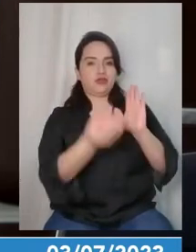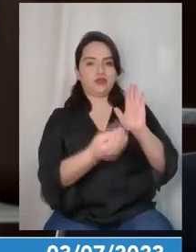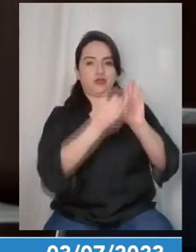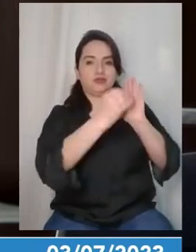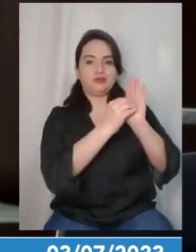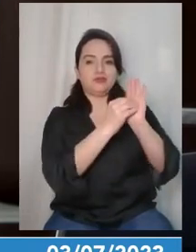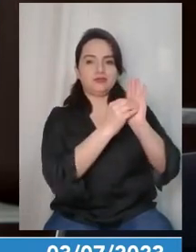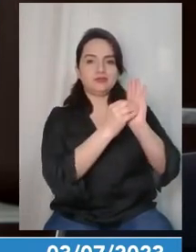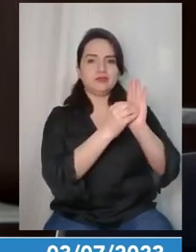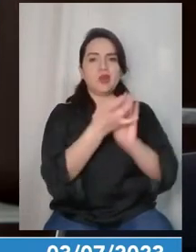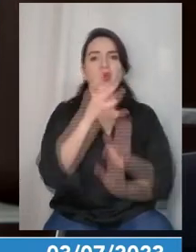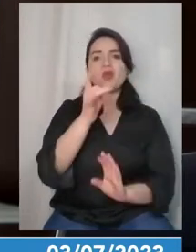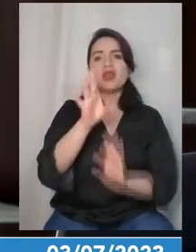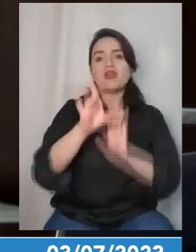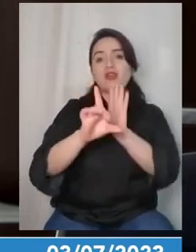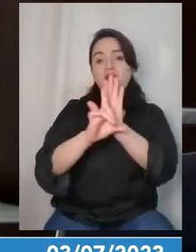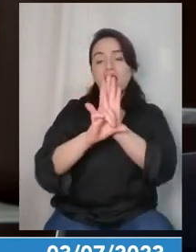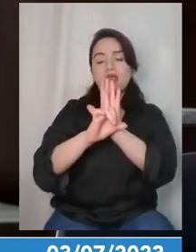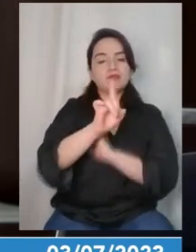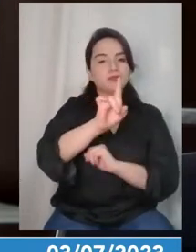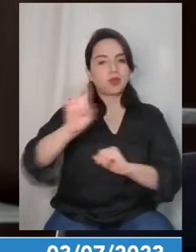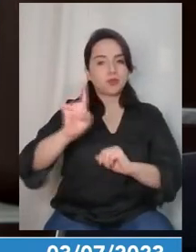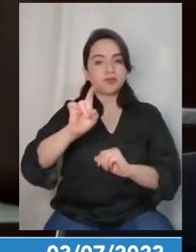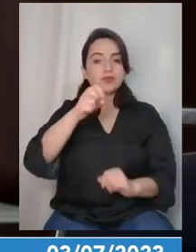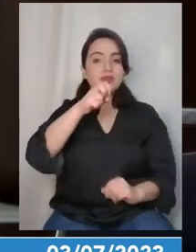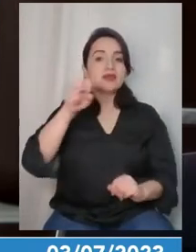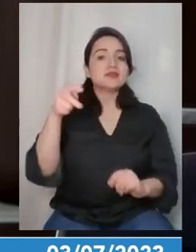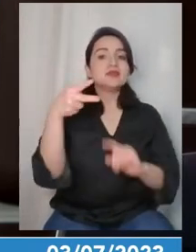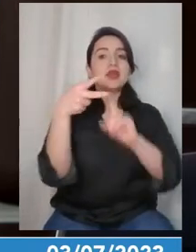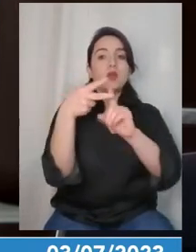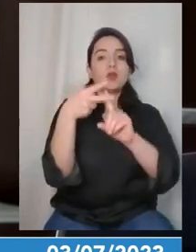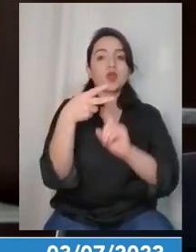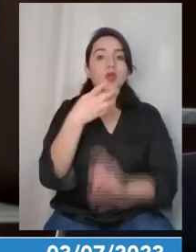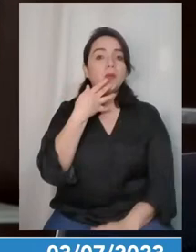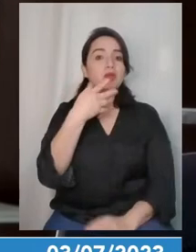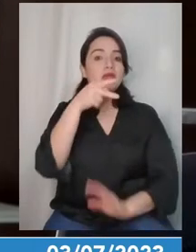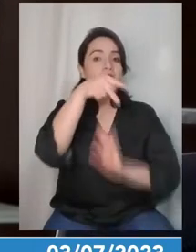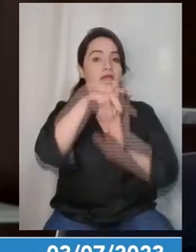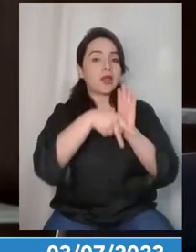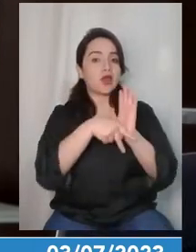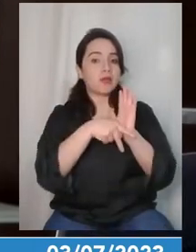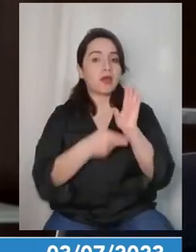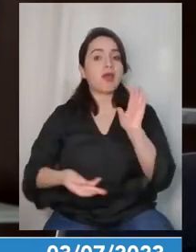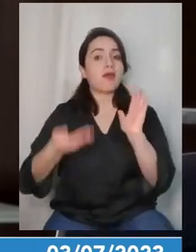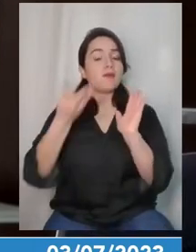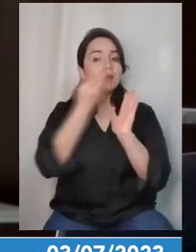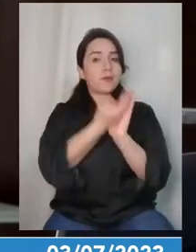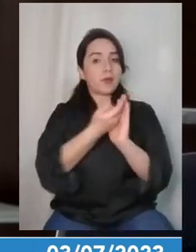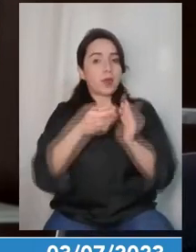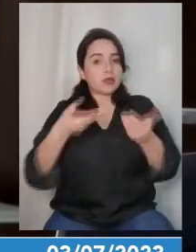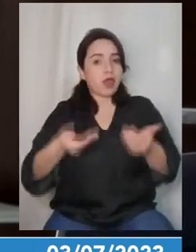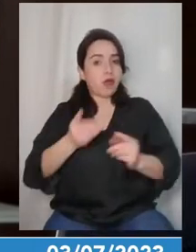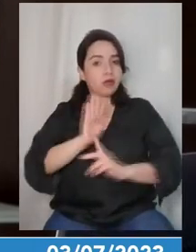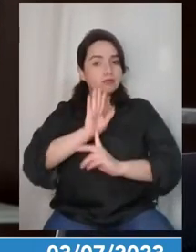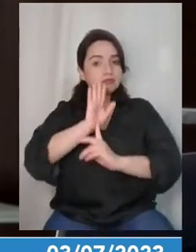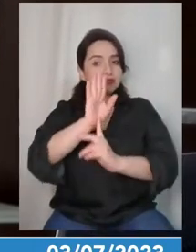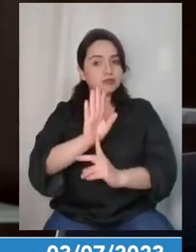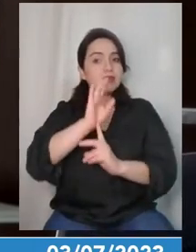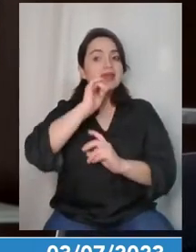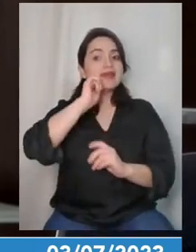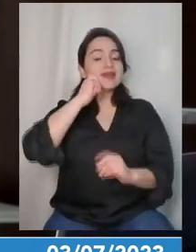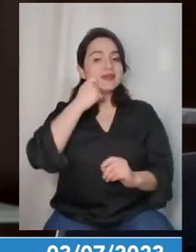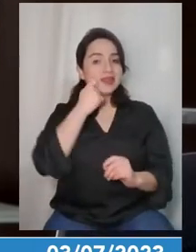ley? Y en segundo lugar, ¿por qué esta norma? ¿Por qué la propuesta que acabo de exponer? ¿Qué significan los conceptos que utilicé